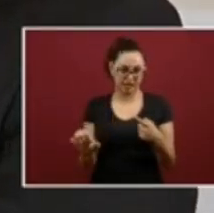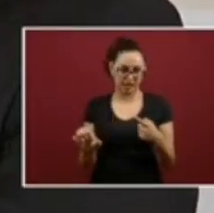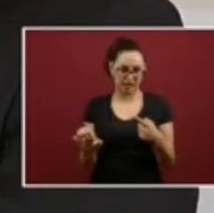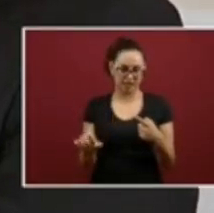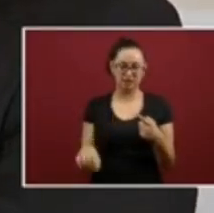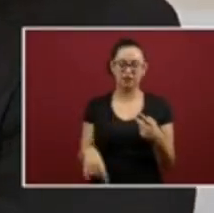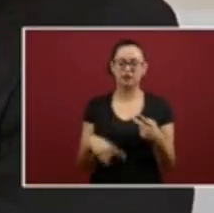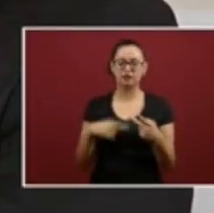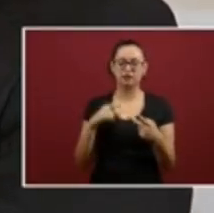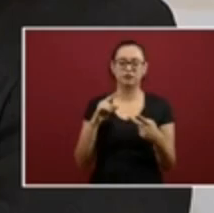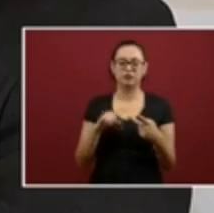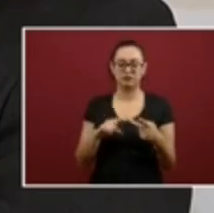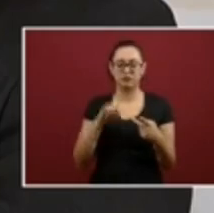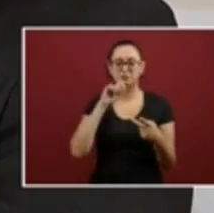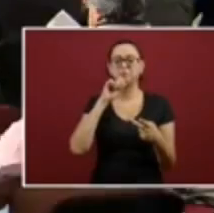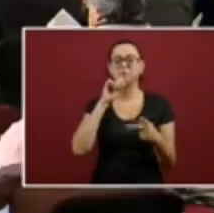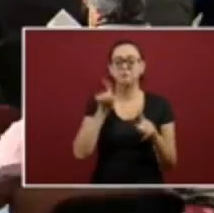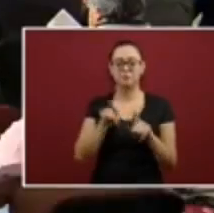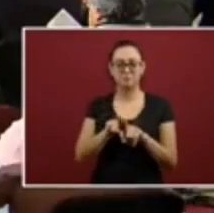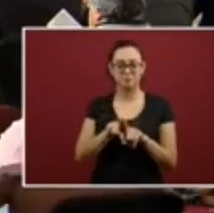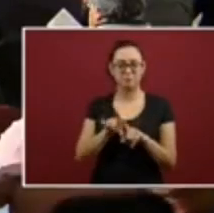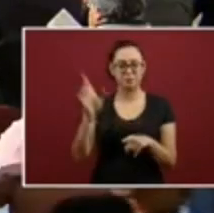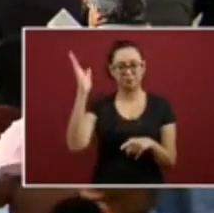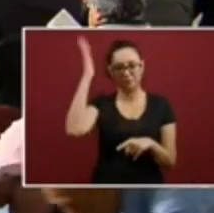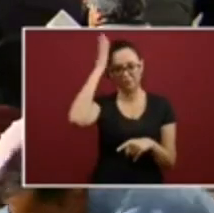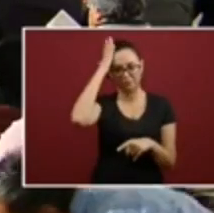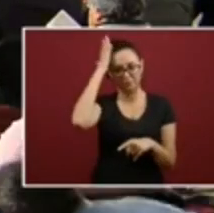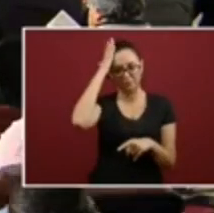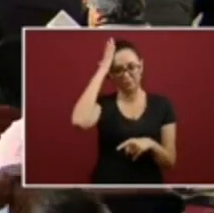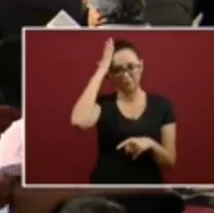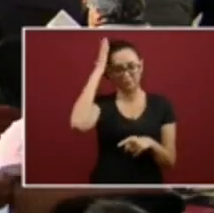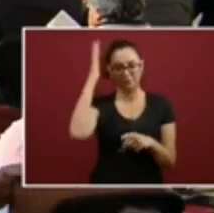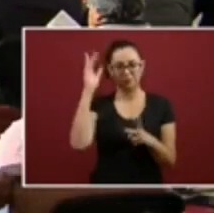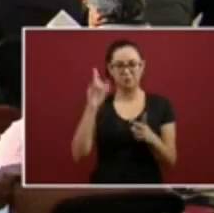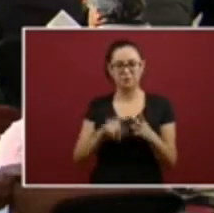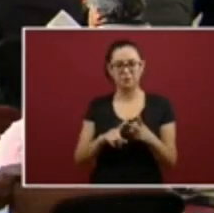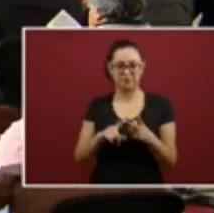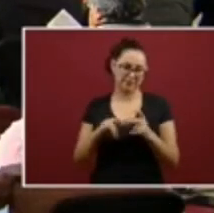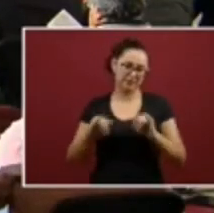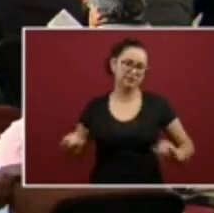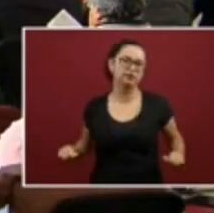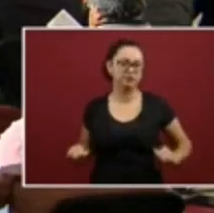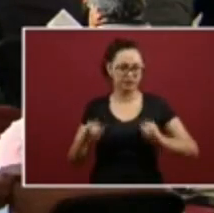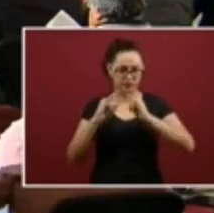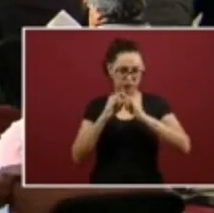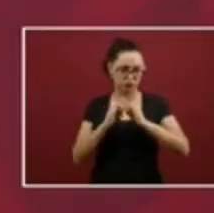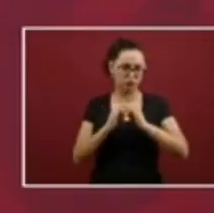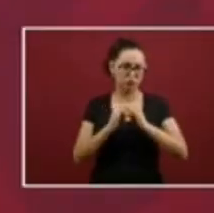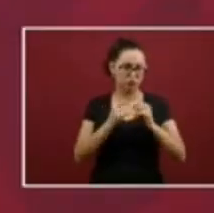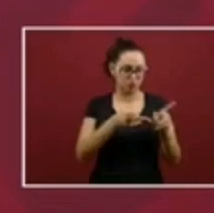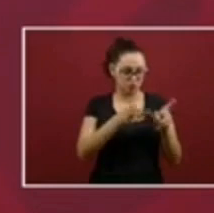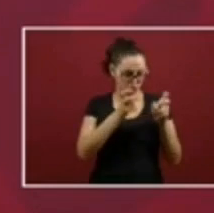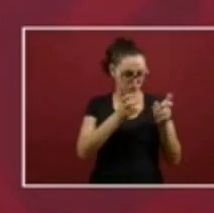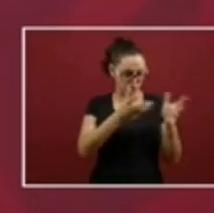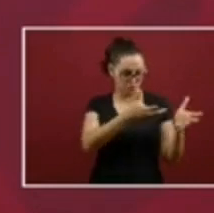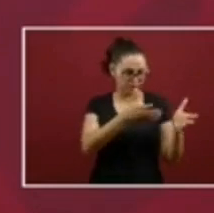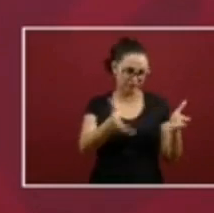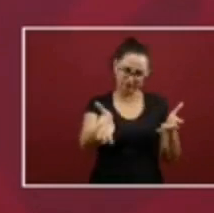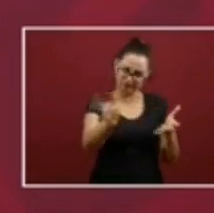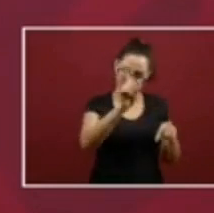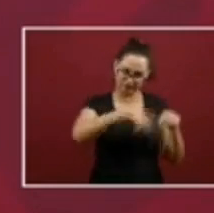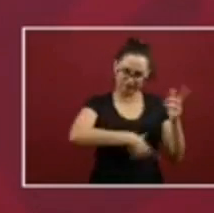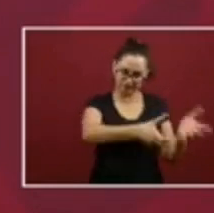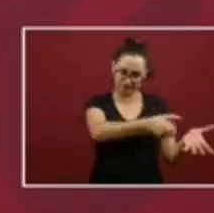Enajenación de Bienes, va a ser el director del instituto para devolverle al pueblo lo robado.